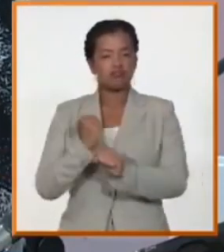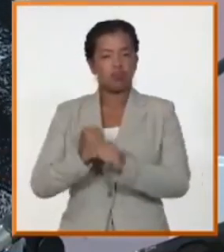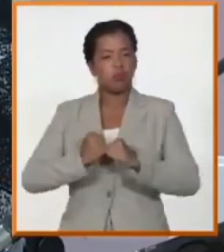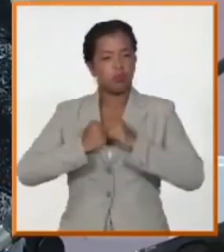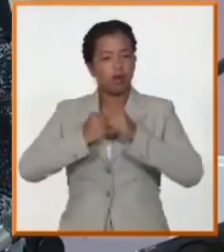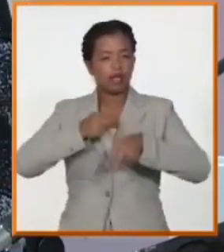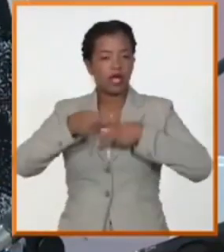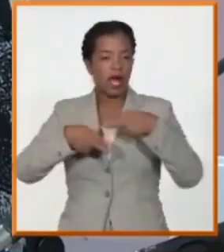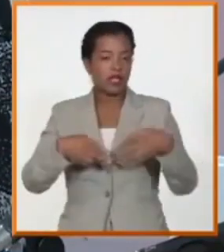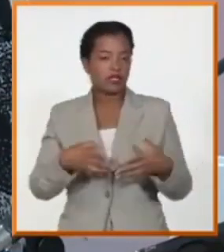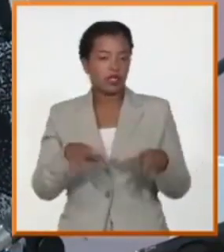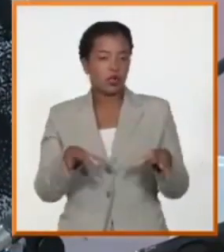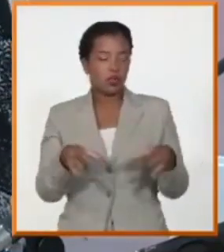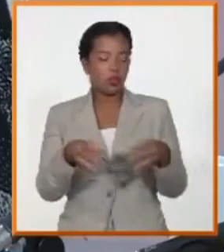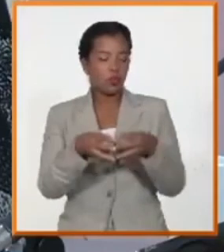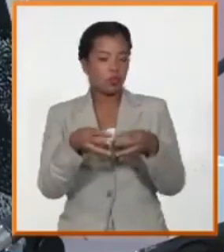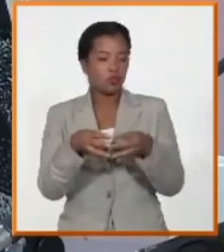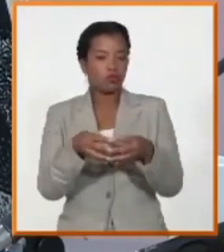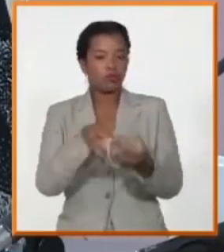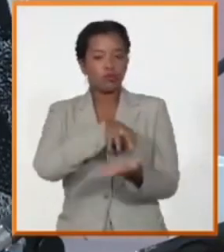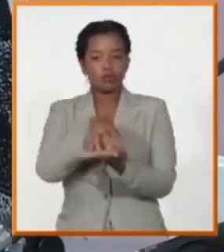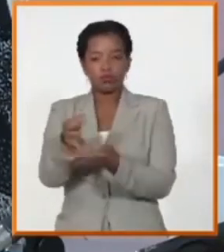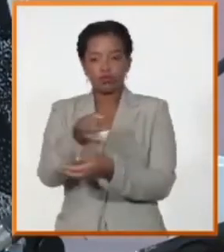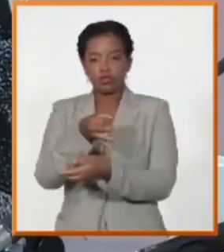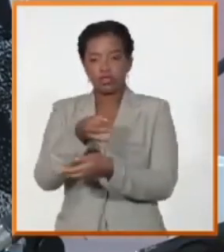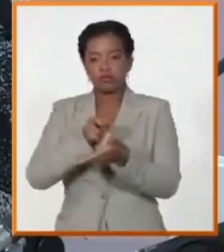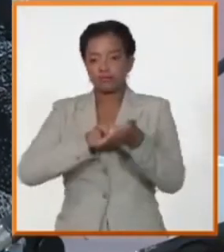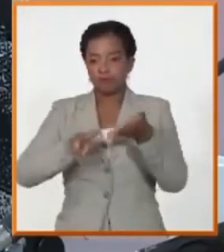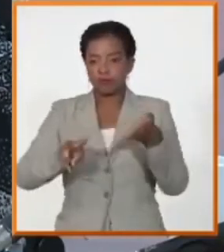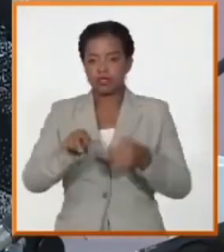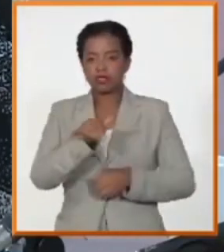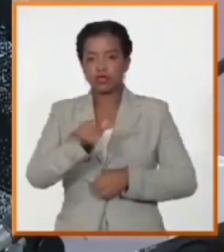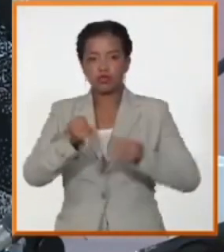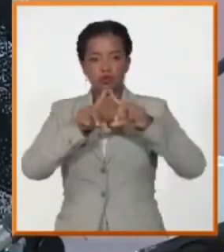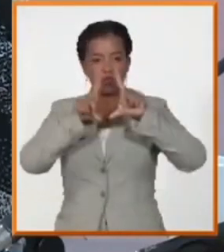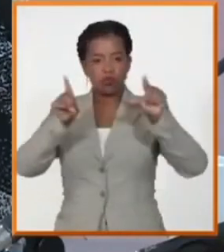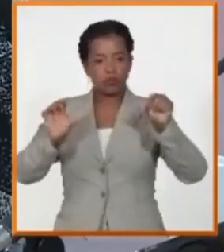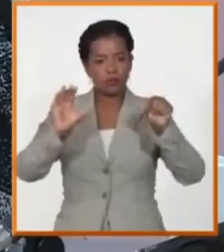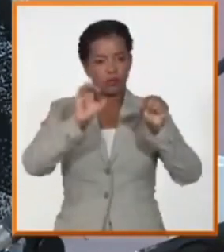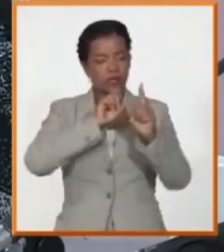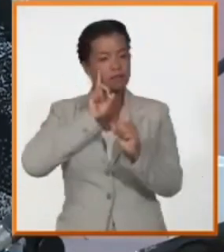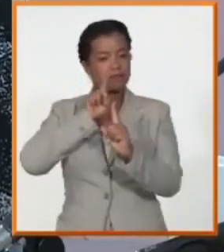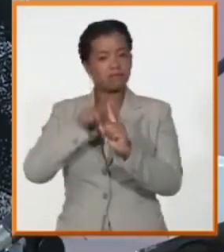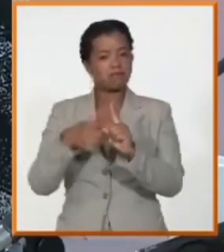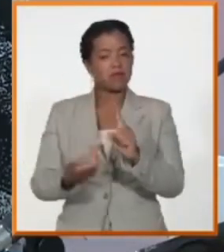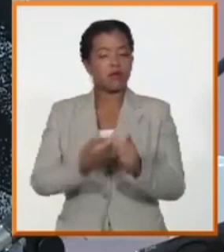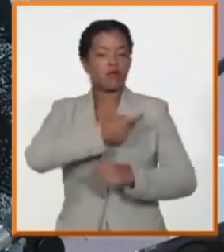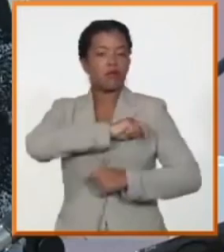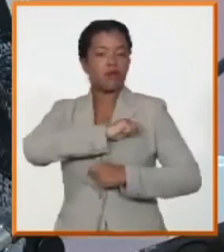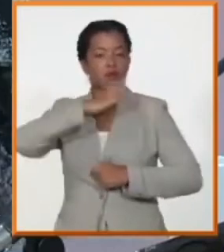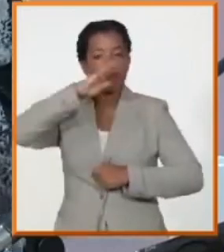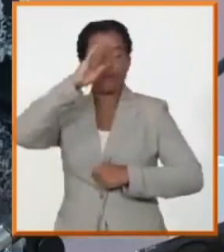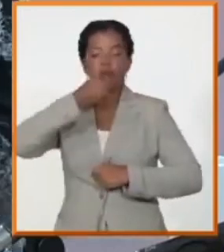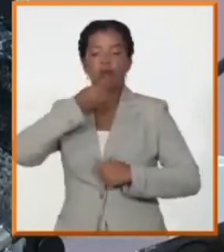creando comisiones a nivel local, a nivel provincial, a nivel nacional, para que toda la nación pueda disfrutar